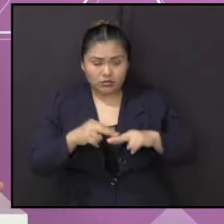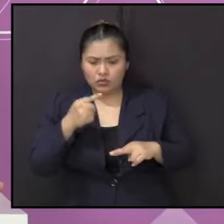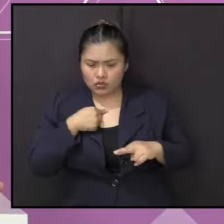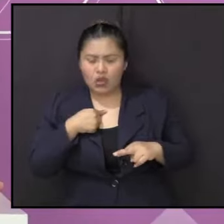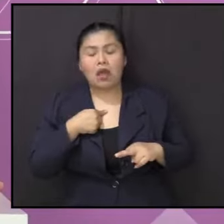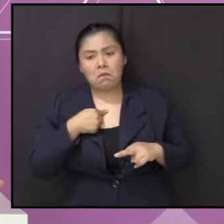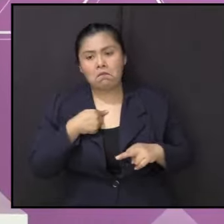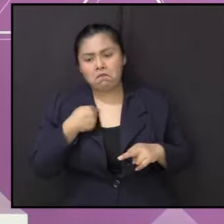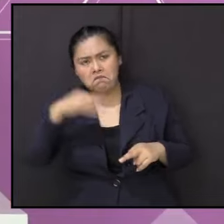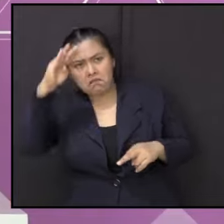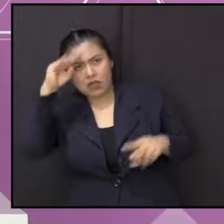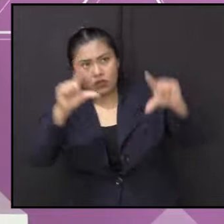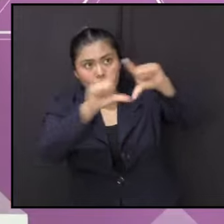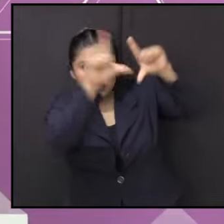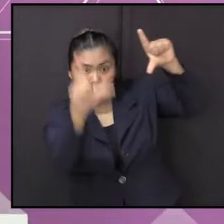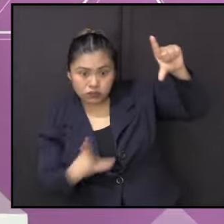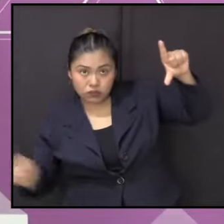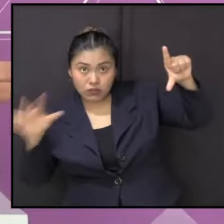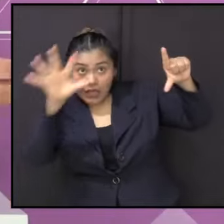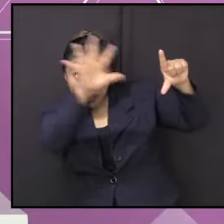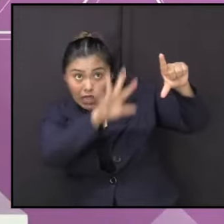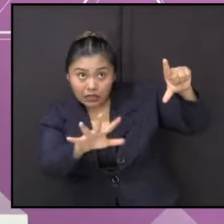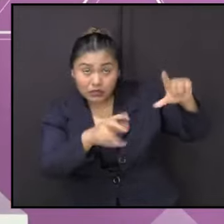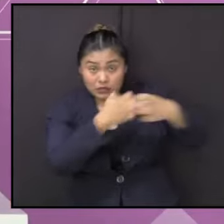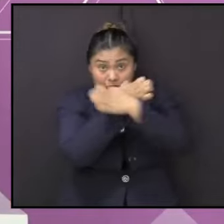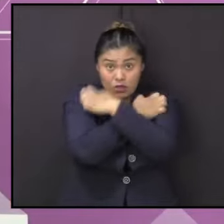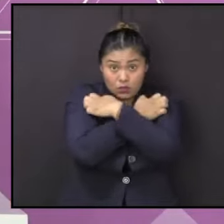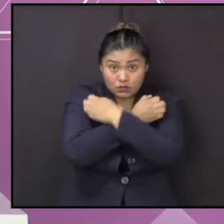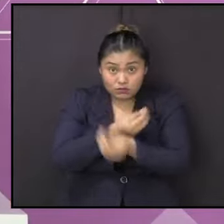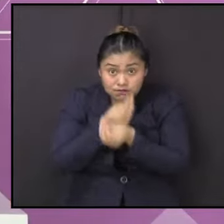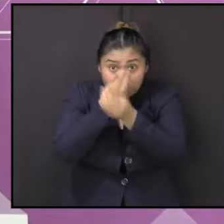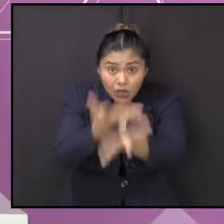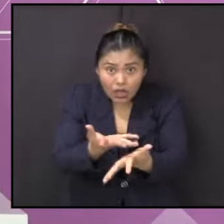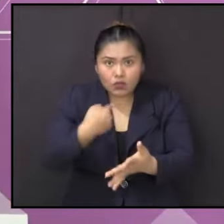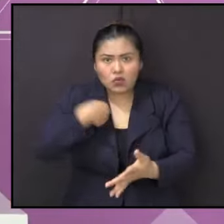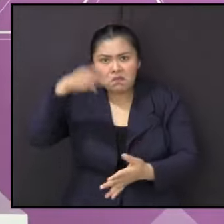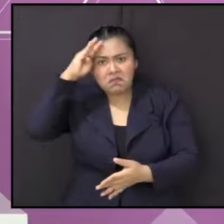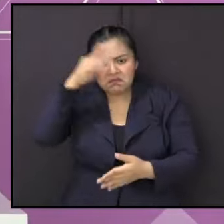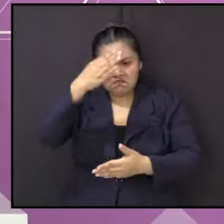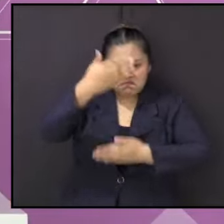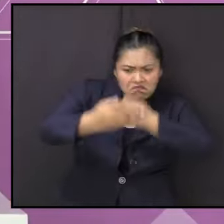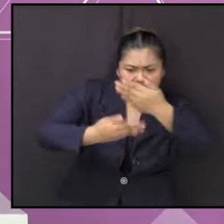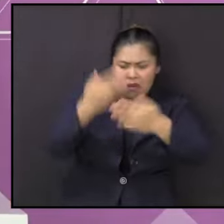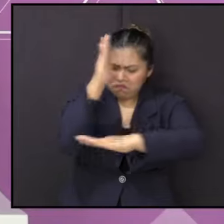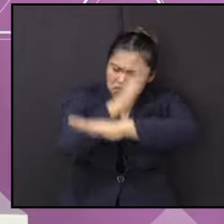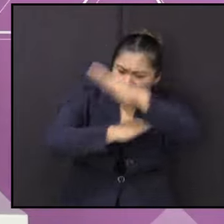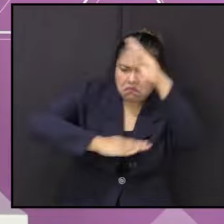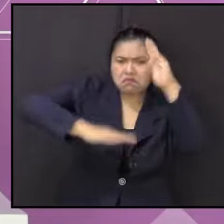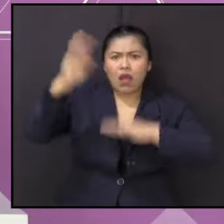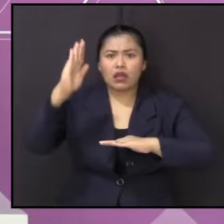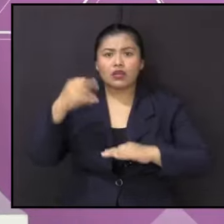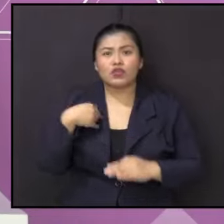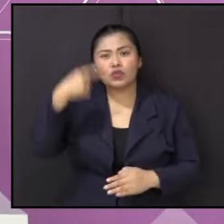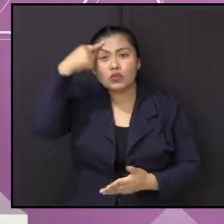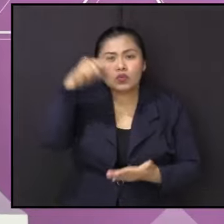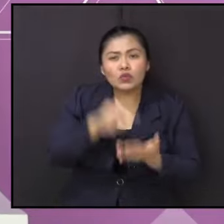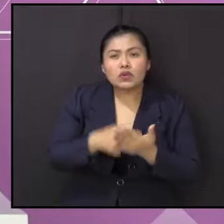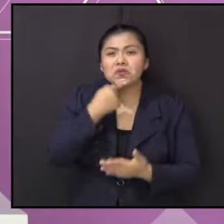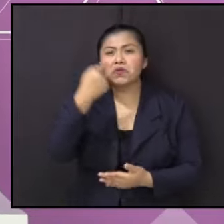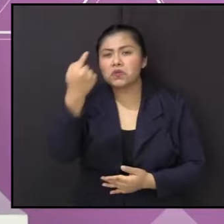educado es un país que va a avanzar y va a tener grandes beneficios. Desde pequeños tenemos que inculcar a los niños al ahorro,